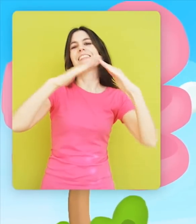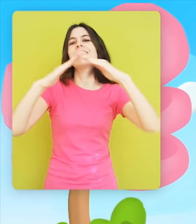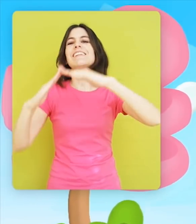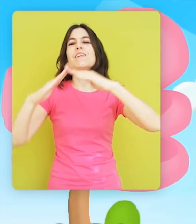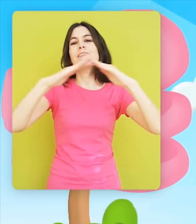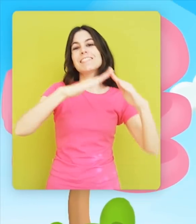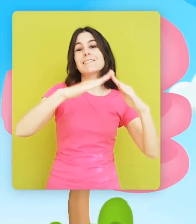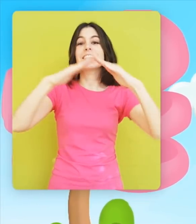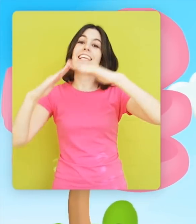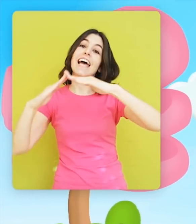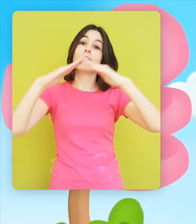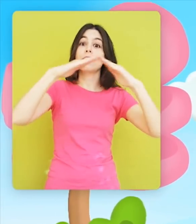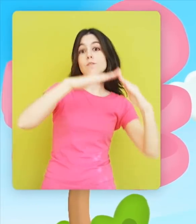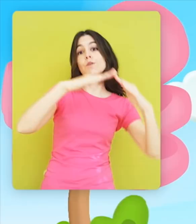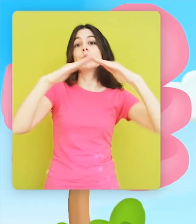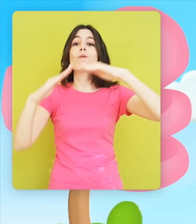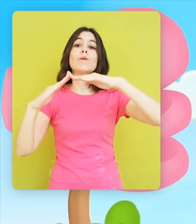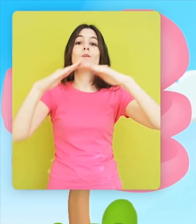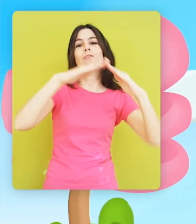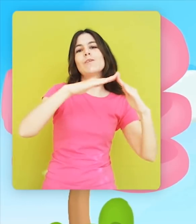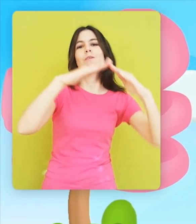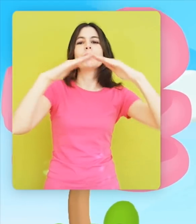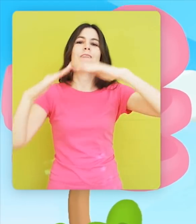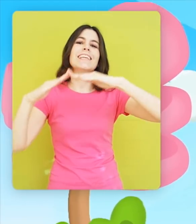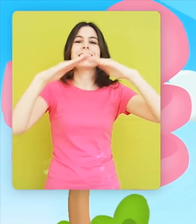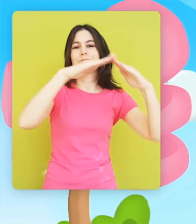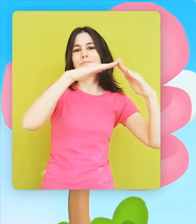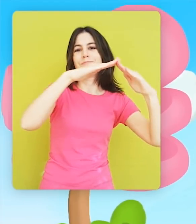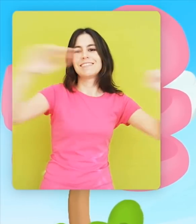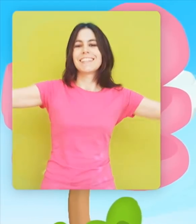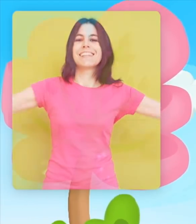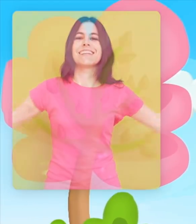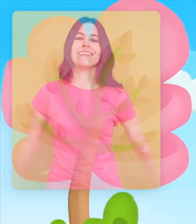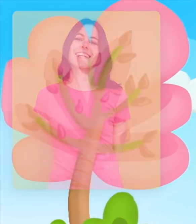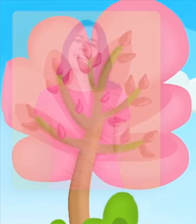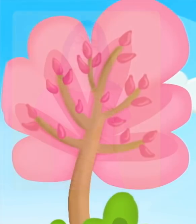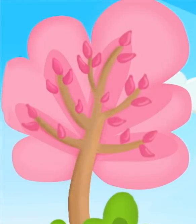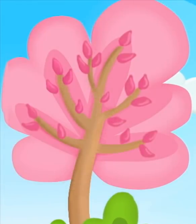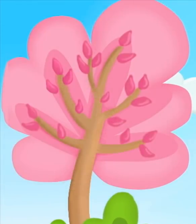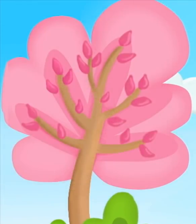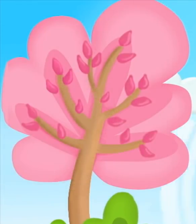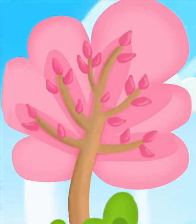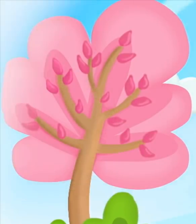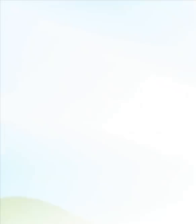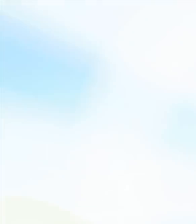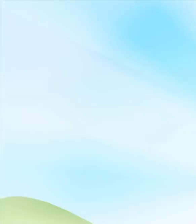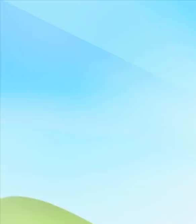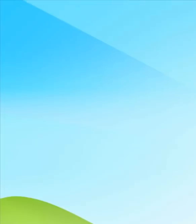Su casa era especial.